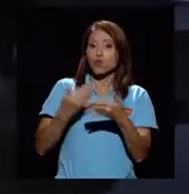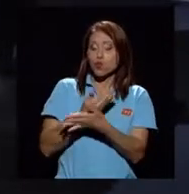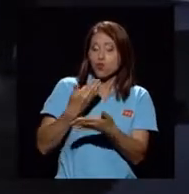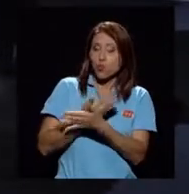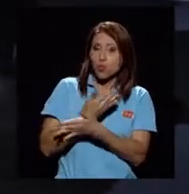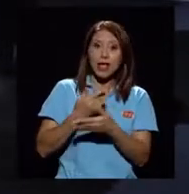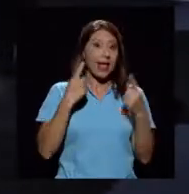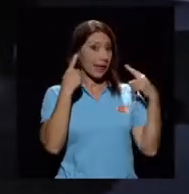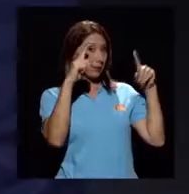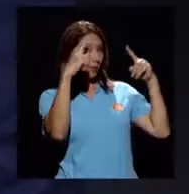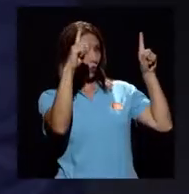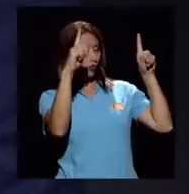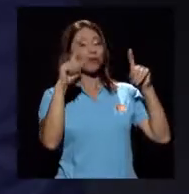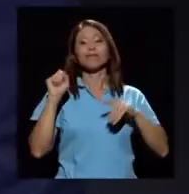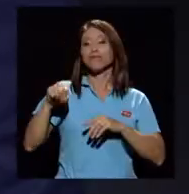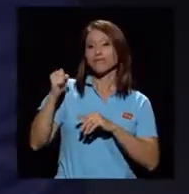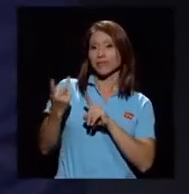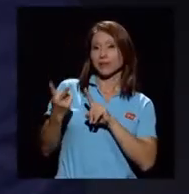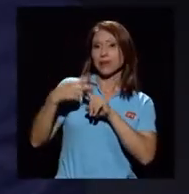¿exitoso? En Costa Rica, sí, en